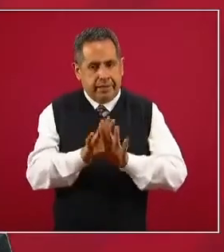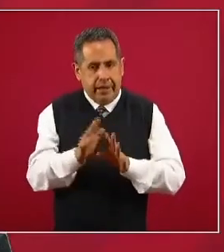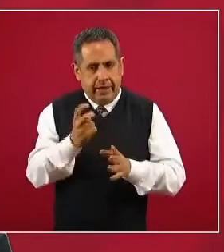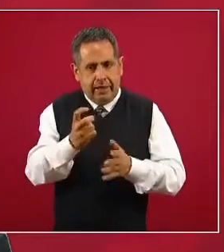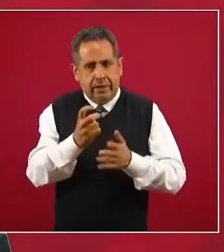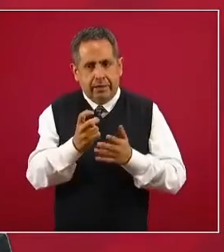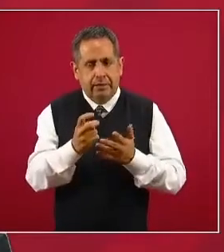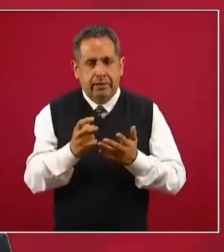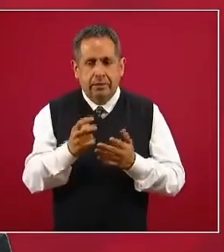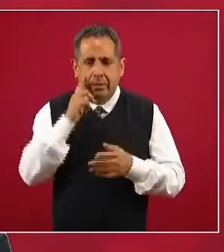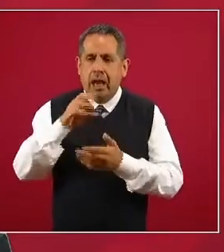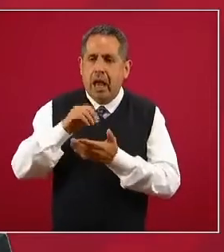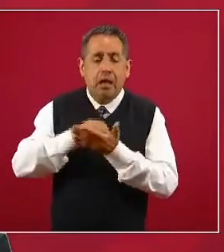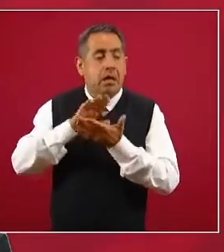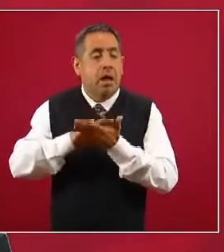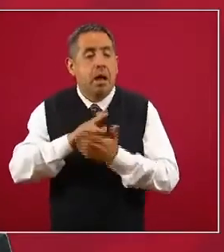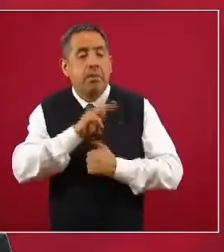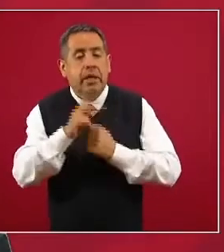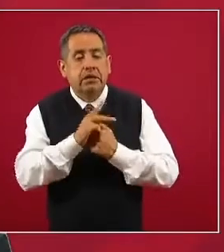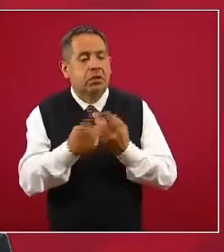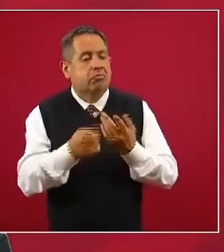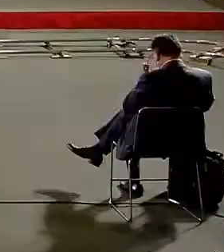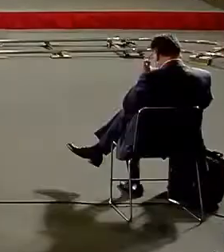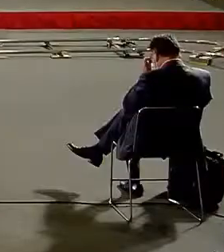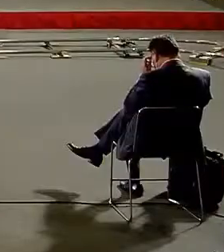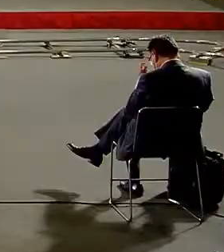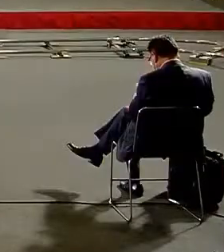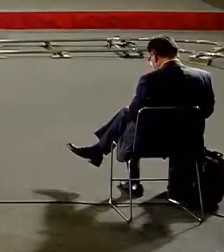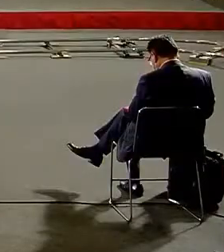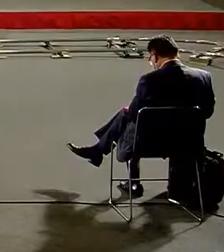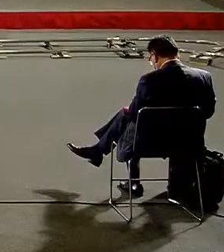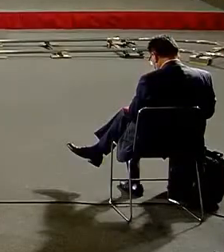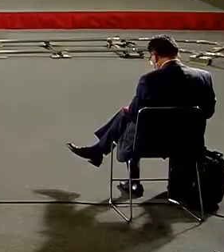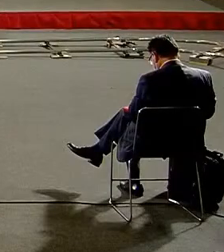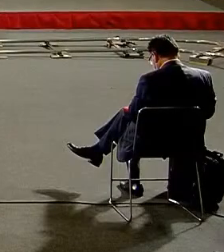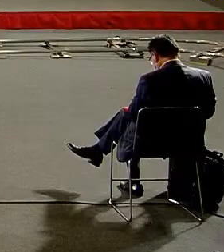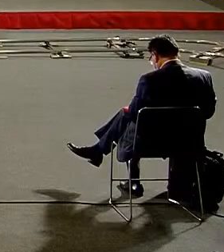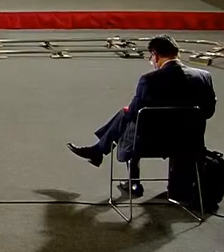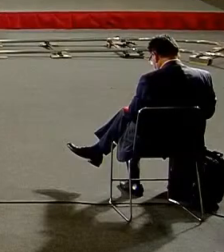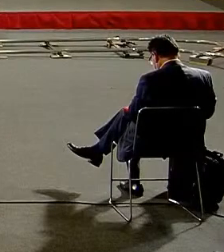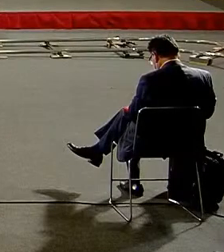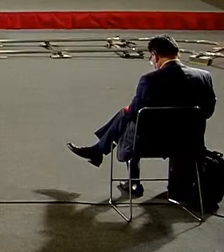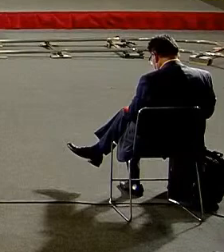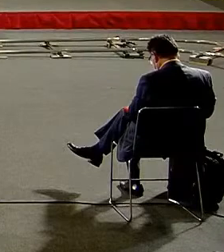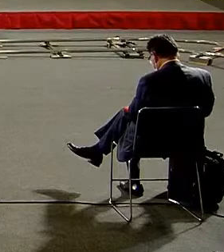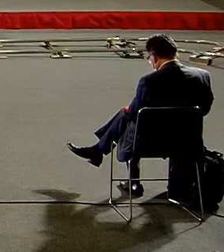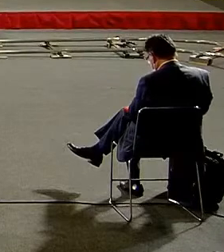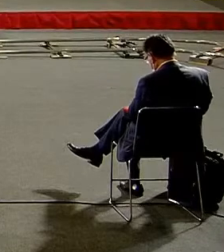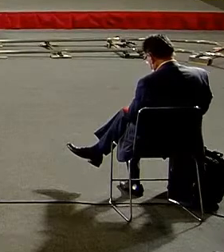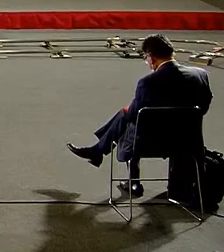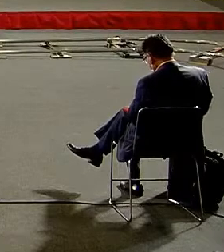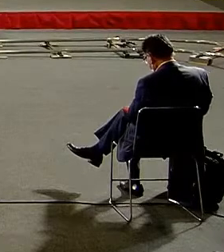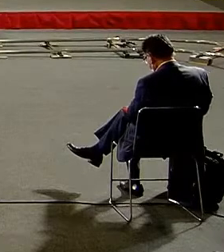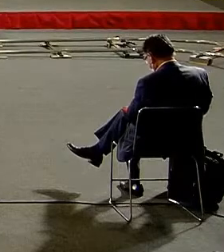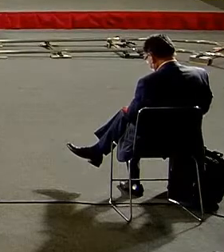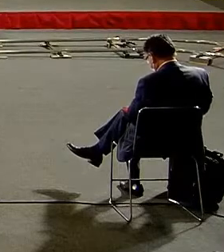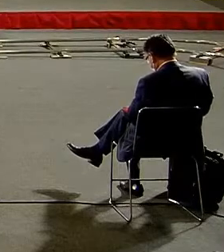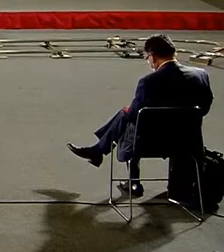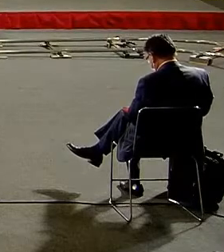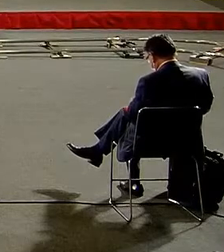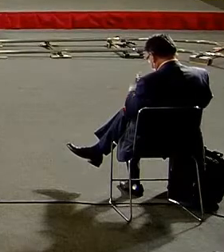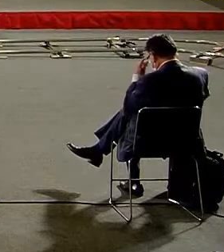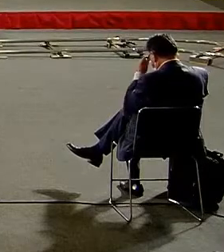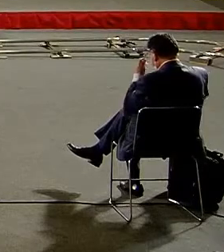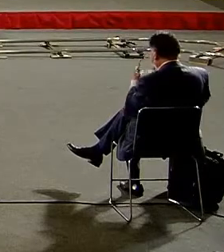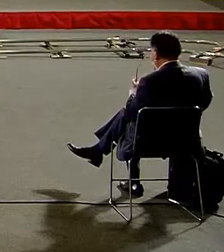de estas listas de países en los que hay que tener la precaución. Gracias, Daniela. Juan Carlos Machorro, AM Noticias de